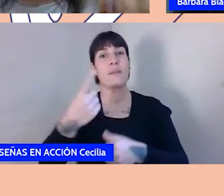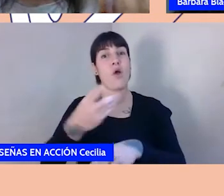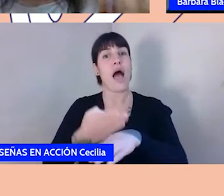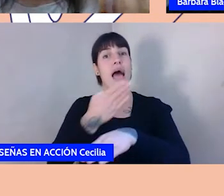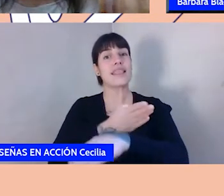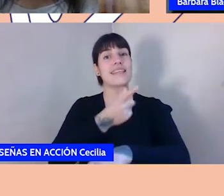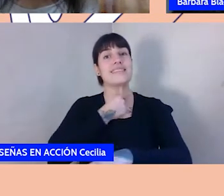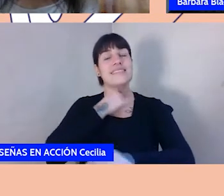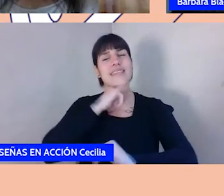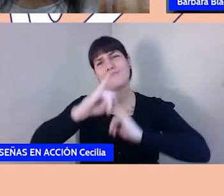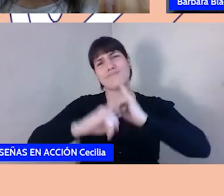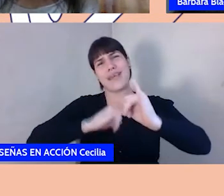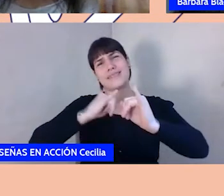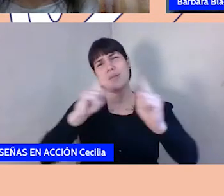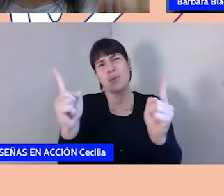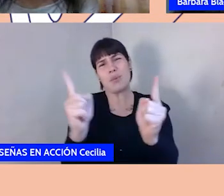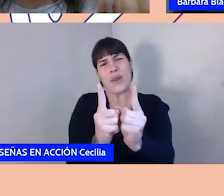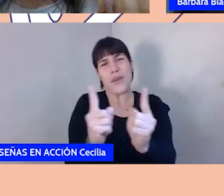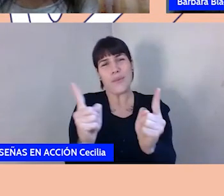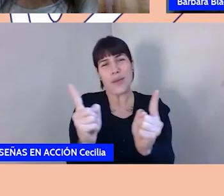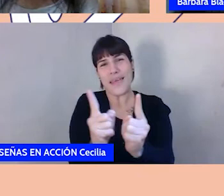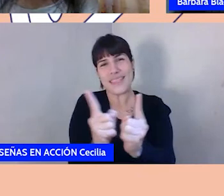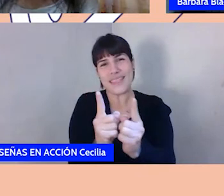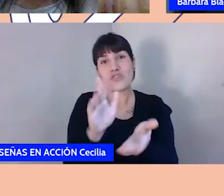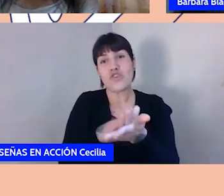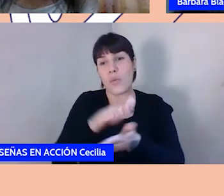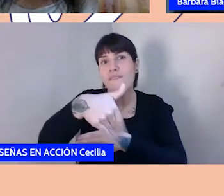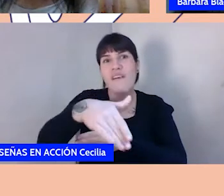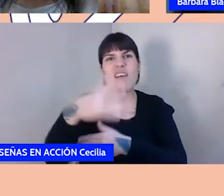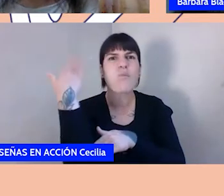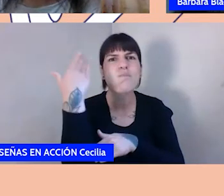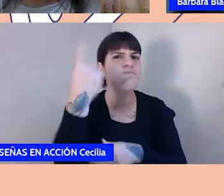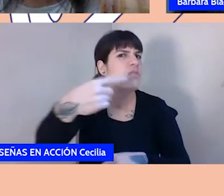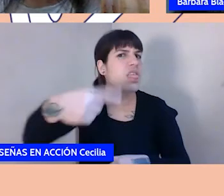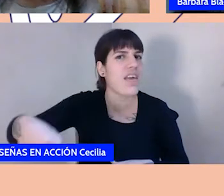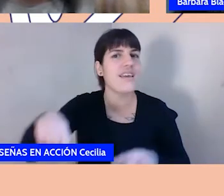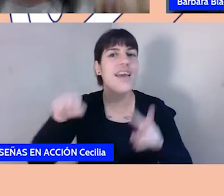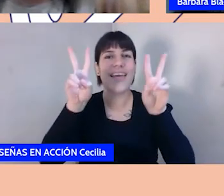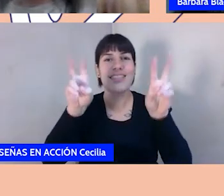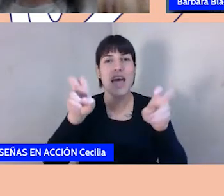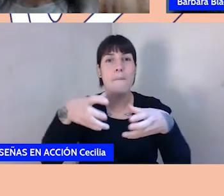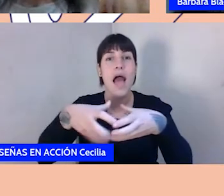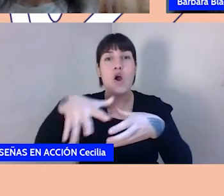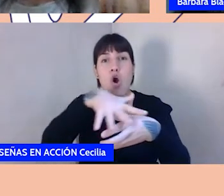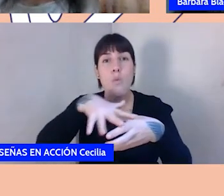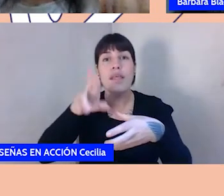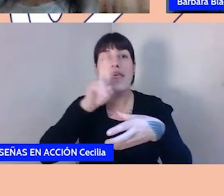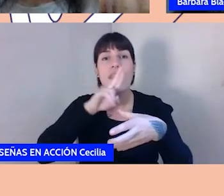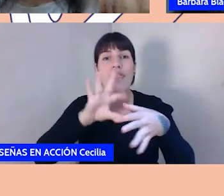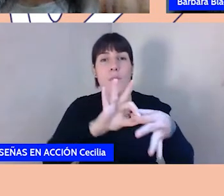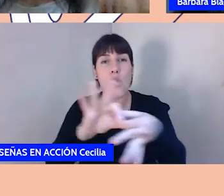contexto sobre qué va a tratar nuestra charla y por qué el tema de comunidades de mujeres en línea. Y